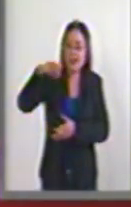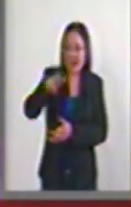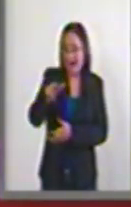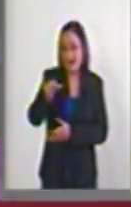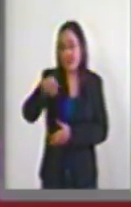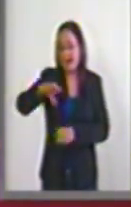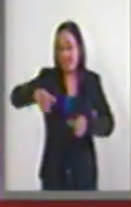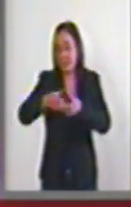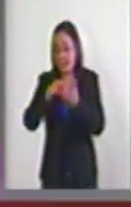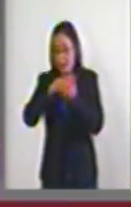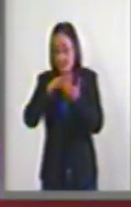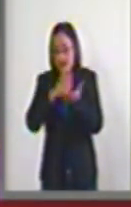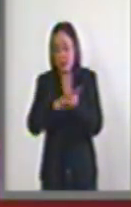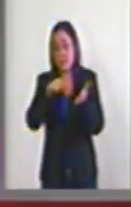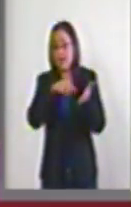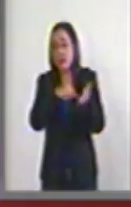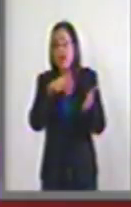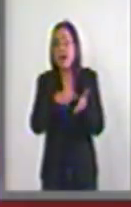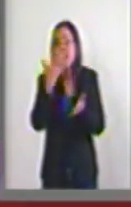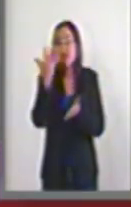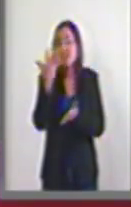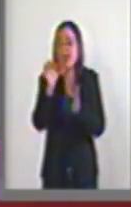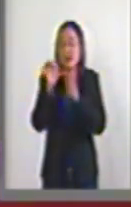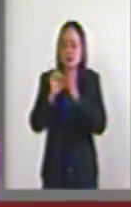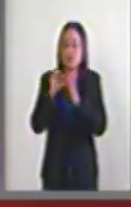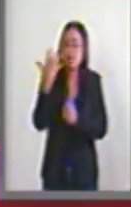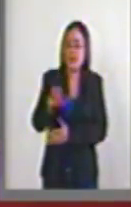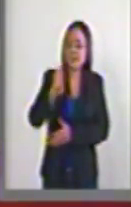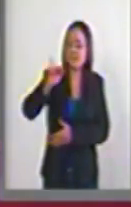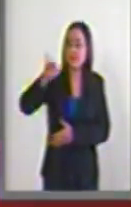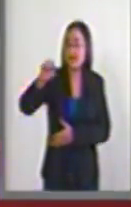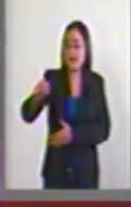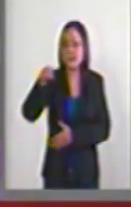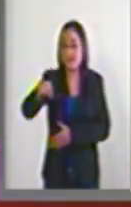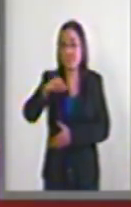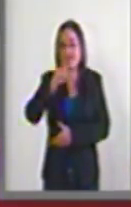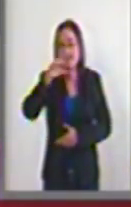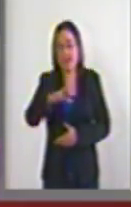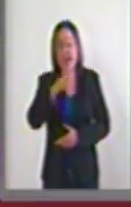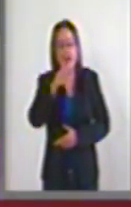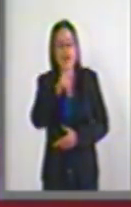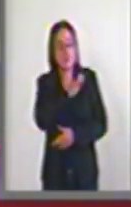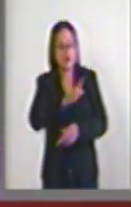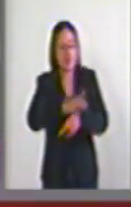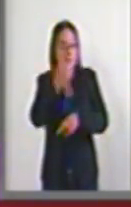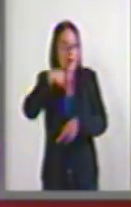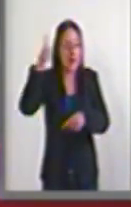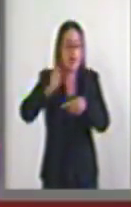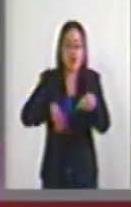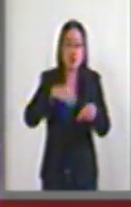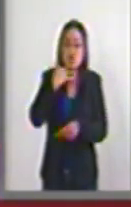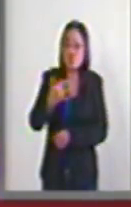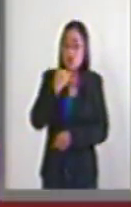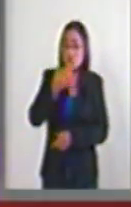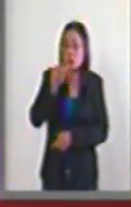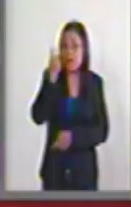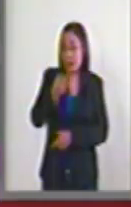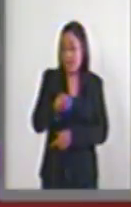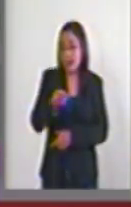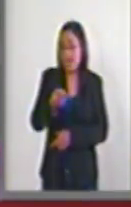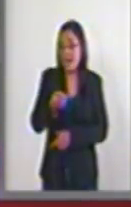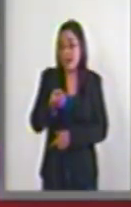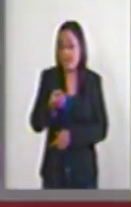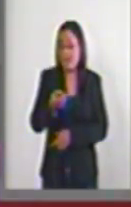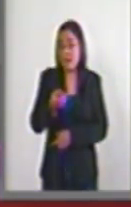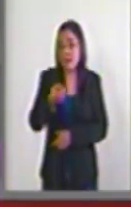se estableció en el artículo 10 bis que la Fiscalía Especializada en materia de delitos relacionados con hechos de corrupción